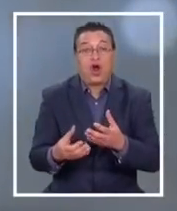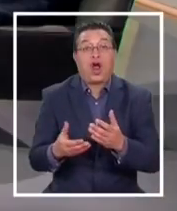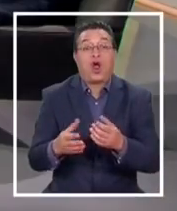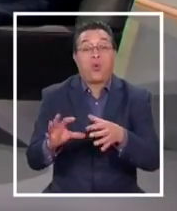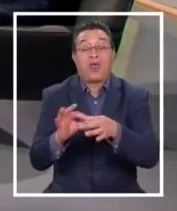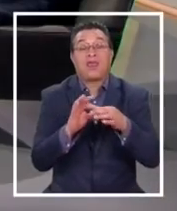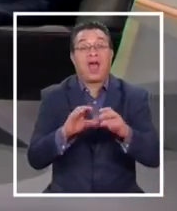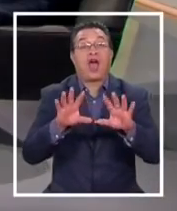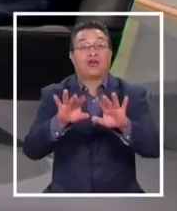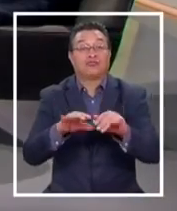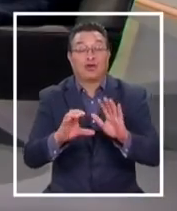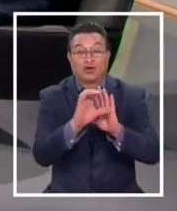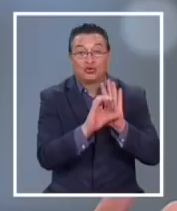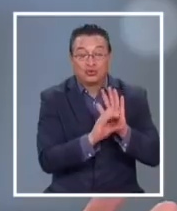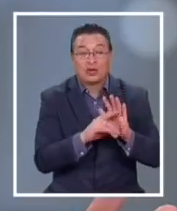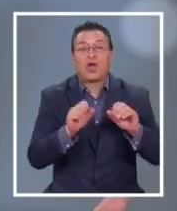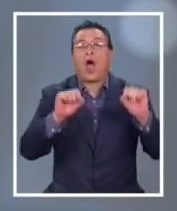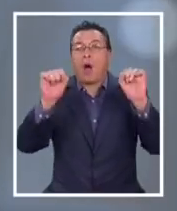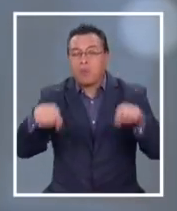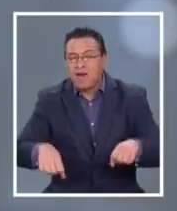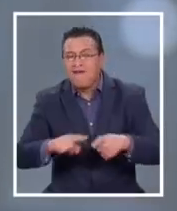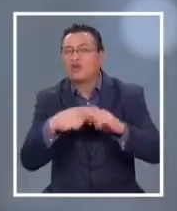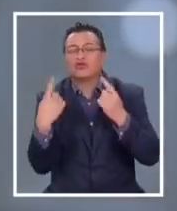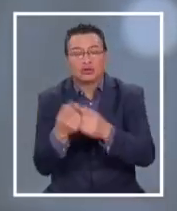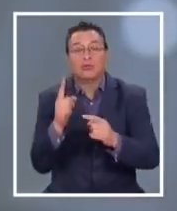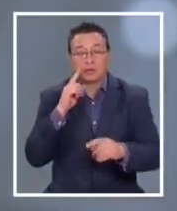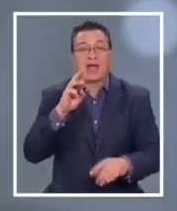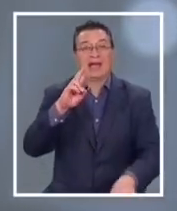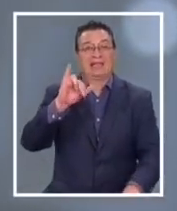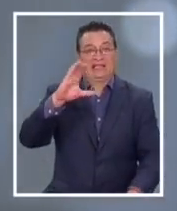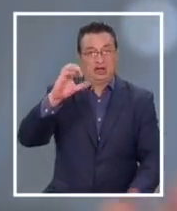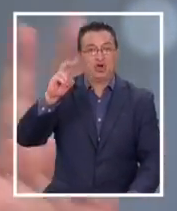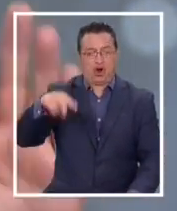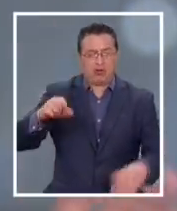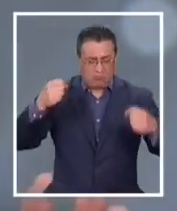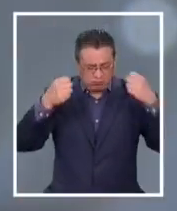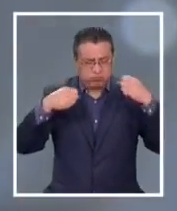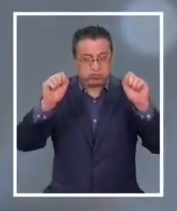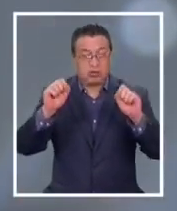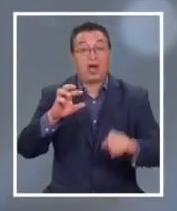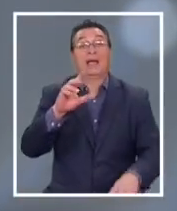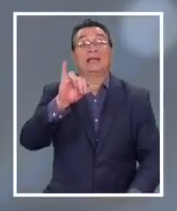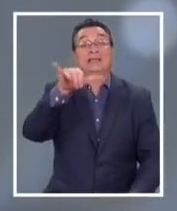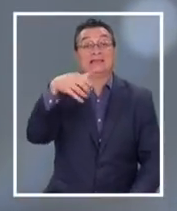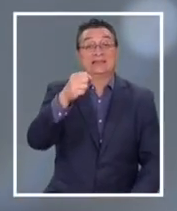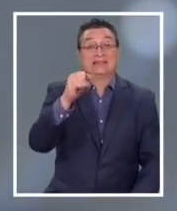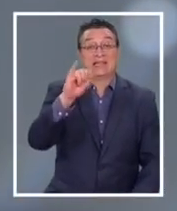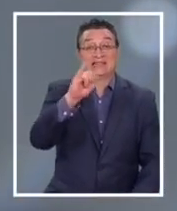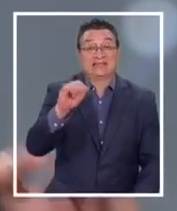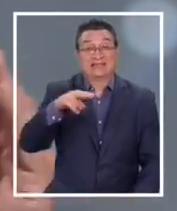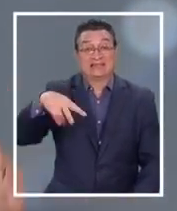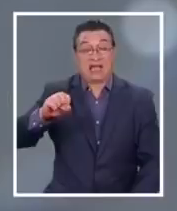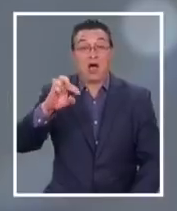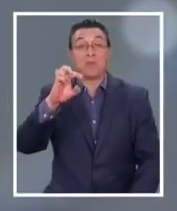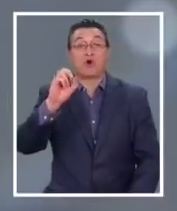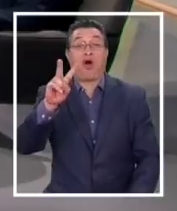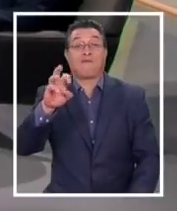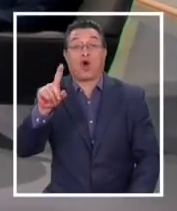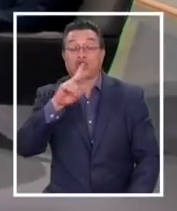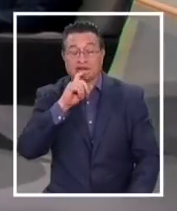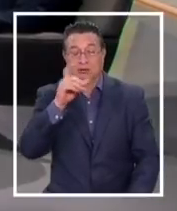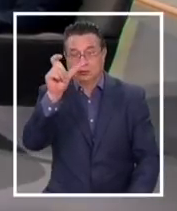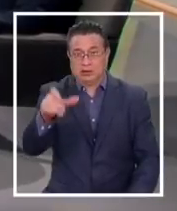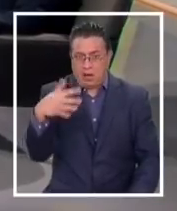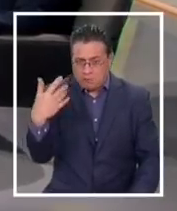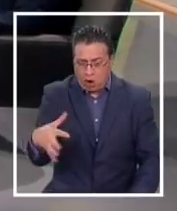y el PRO, y estoy seguro que Jimena Rincón va a ganar esa primaria, lo digo aquí. Y Yasna Proboste está jugando un rol fundamental